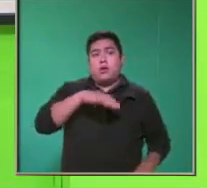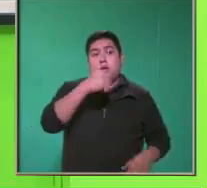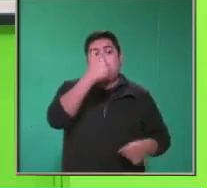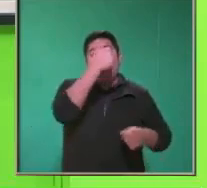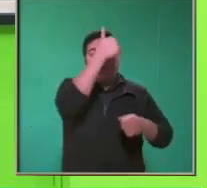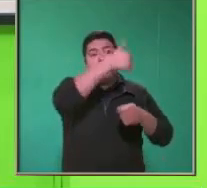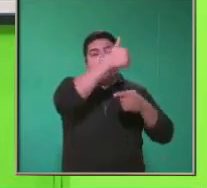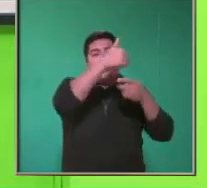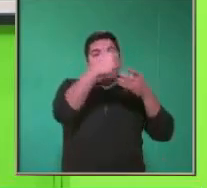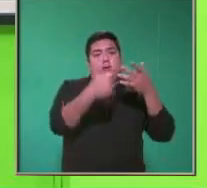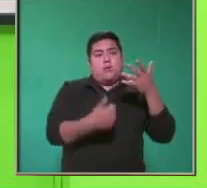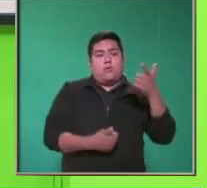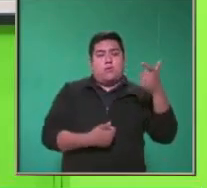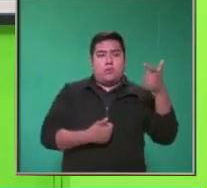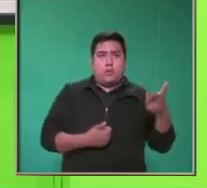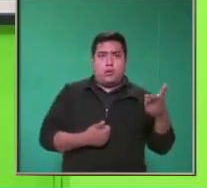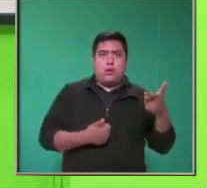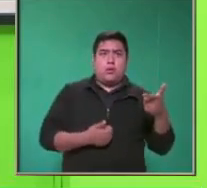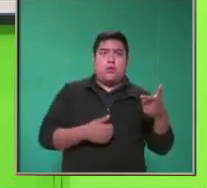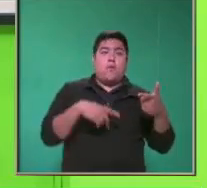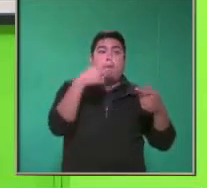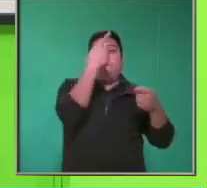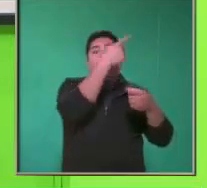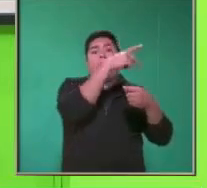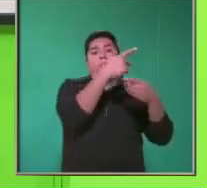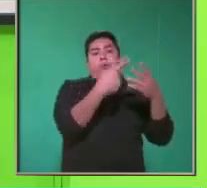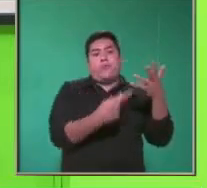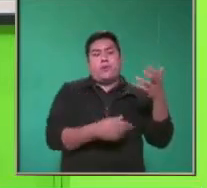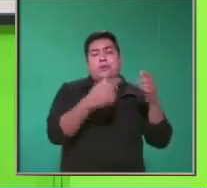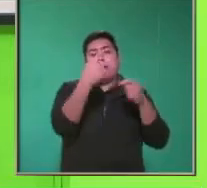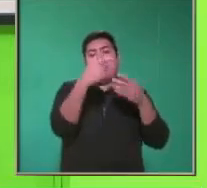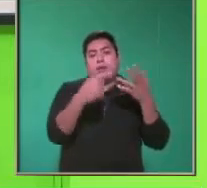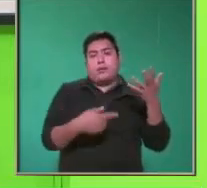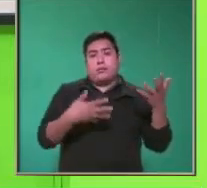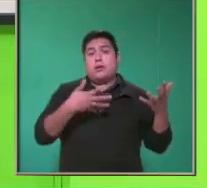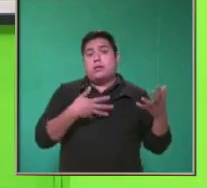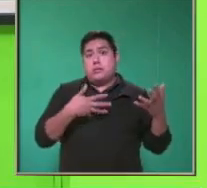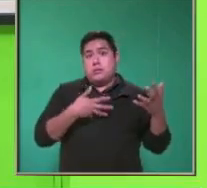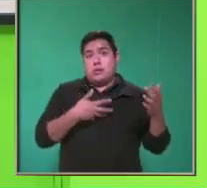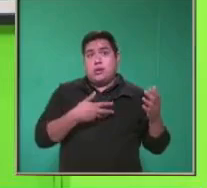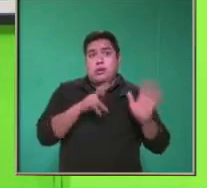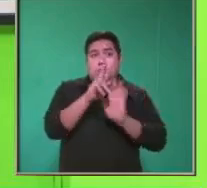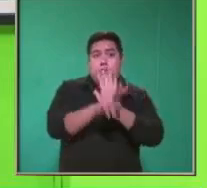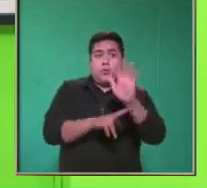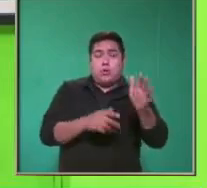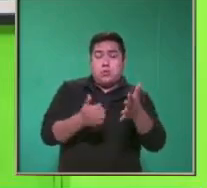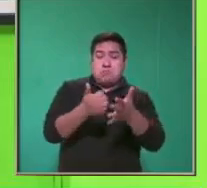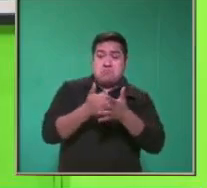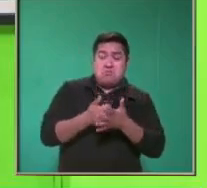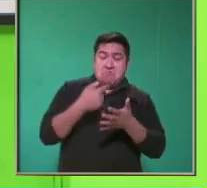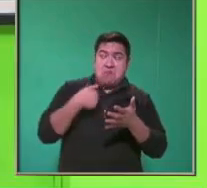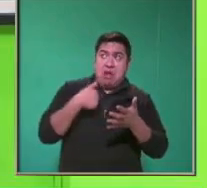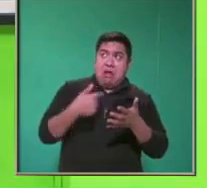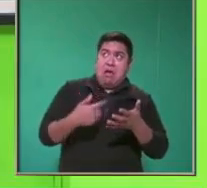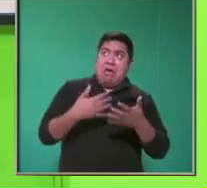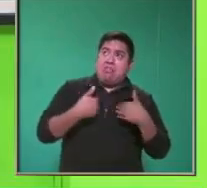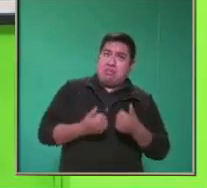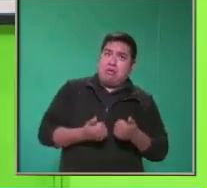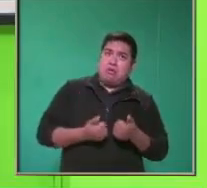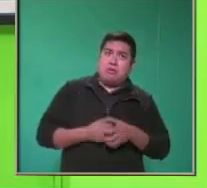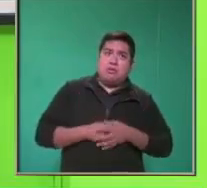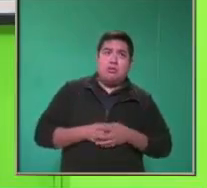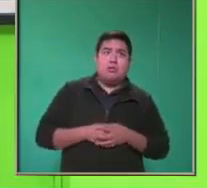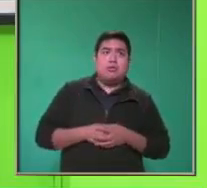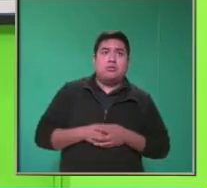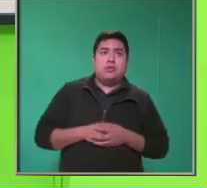con características propias que nos ayudó el video precisamente que vimos para poder darle un poco más